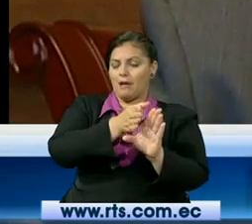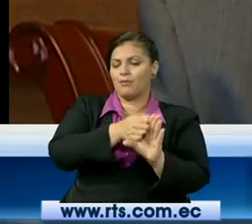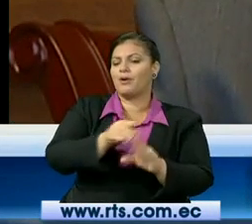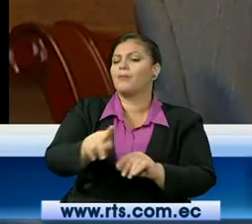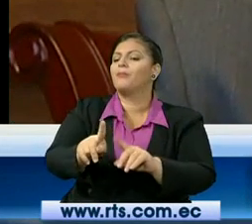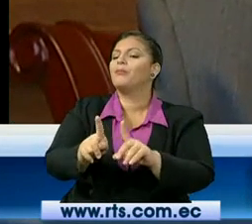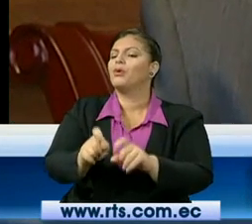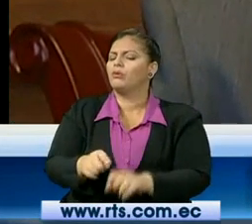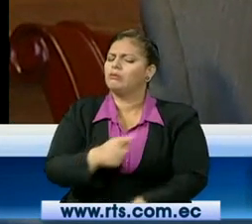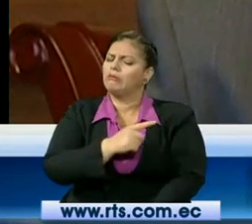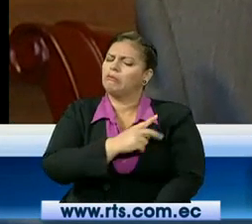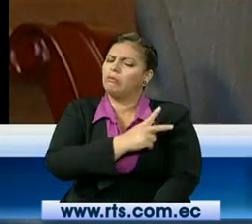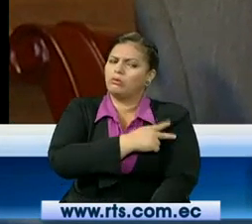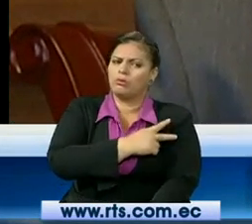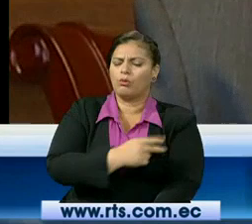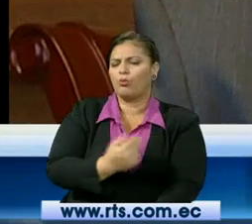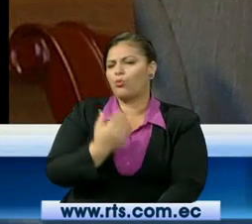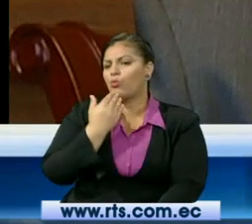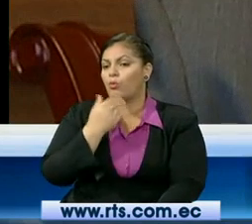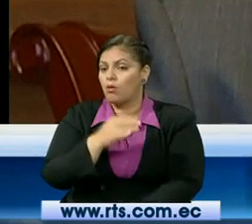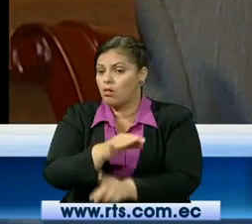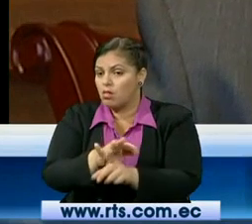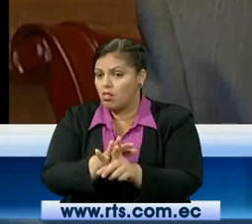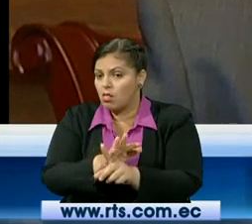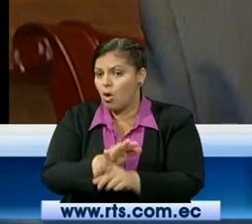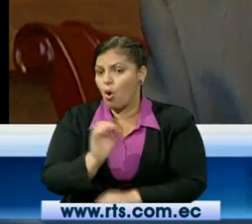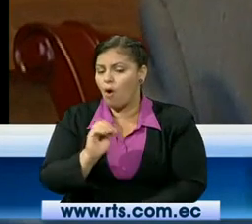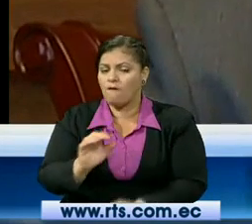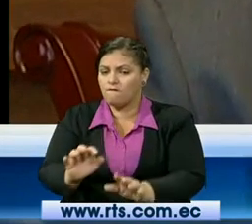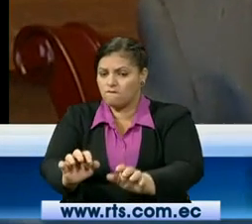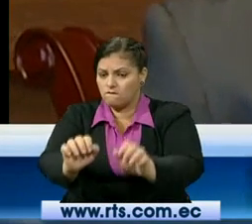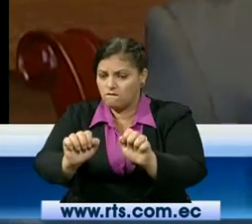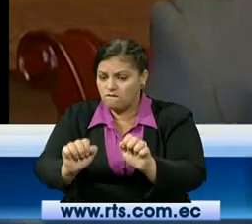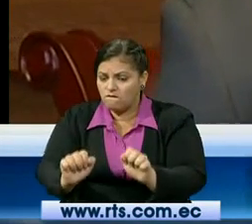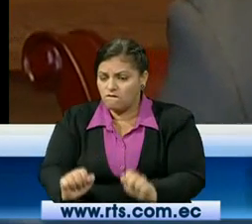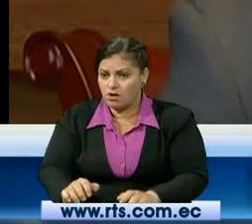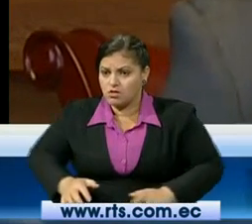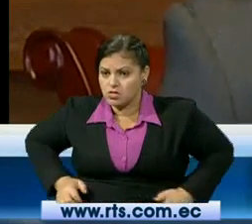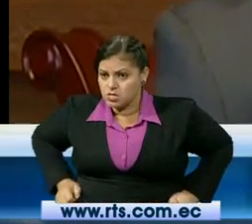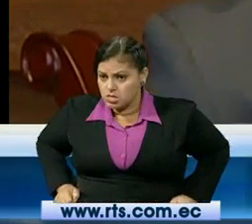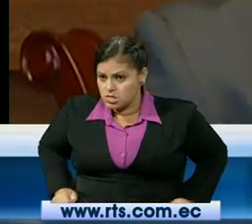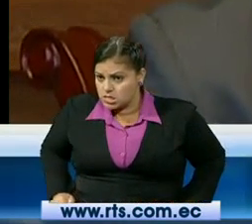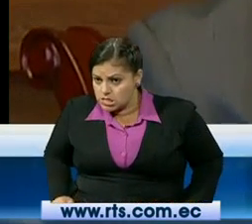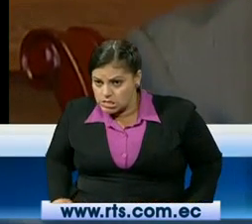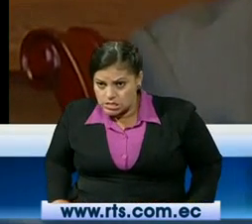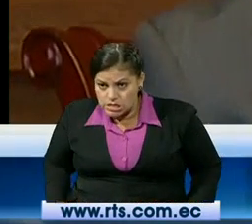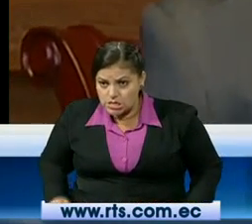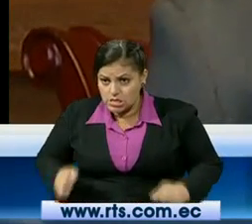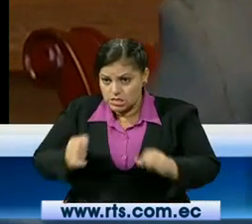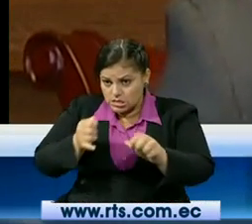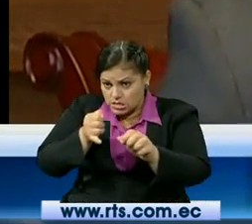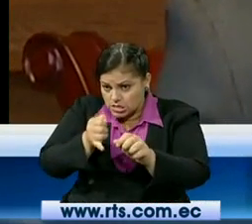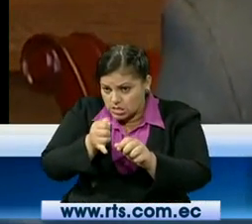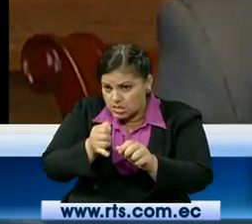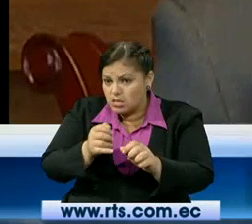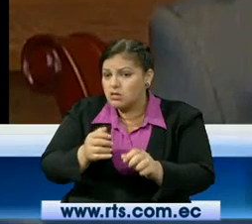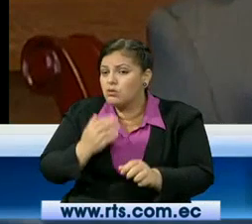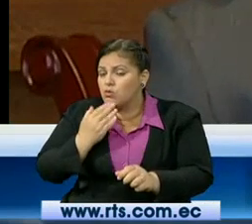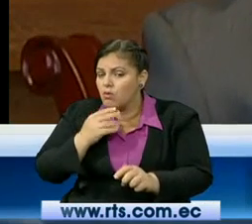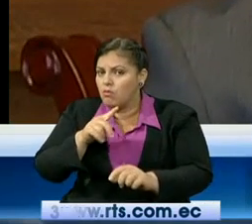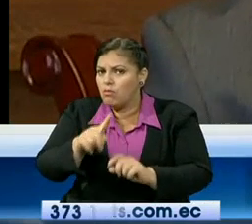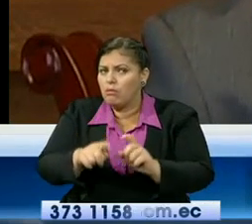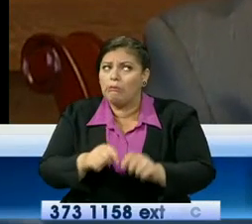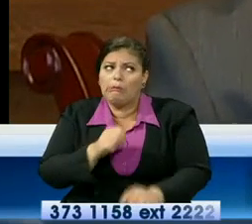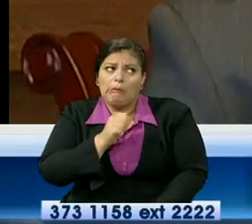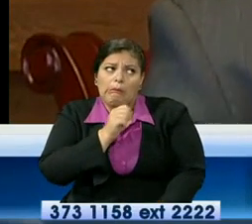determinen de que, o digan de que no existió solo abuso, sino otro delito como violación, inmediatamente nosotros